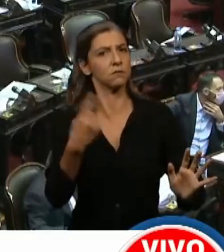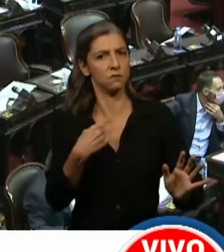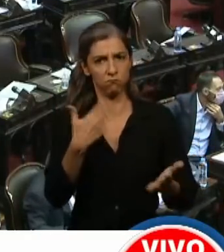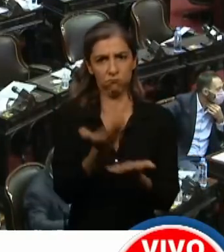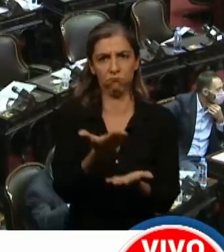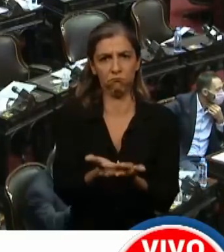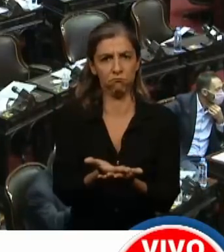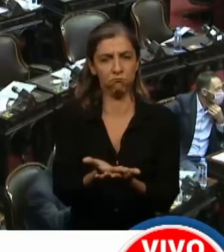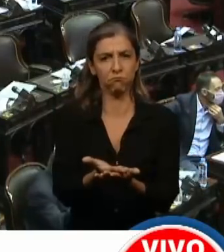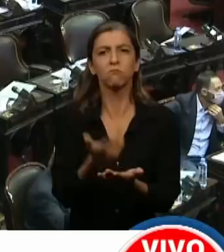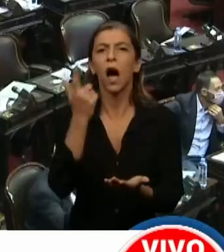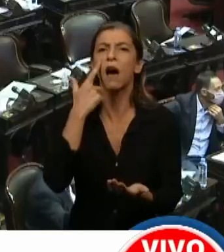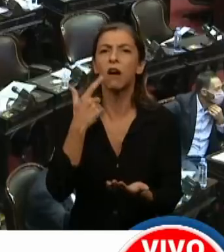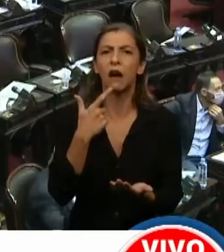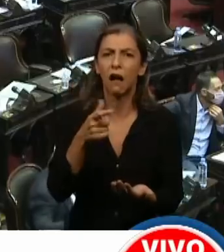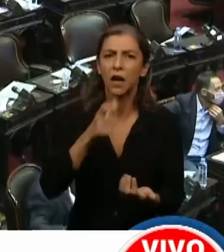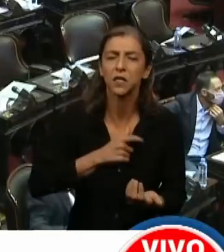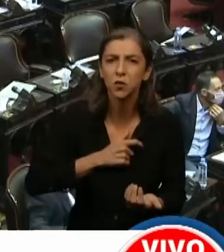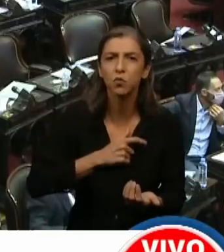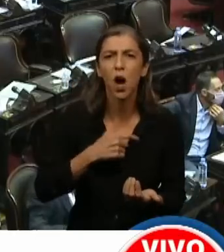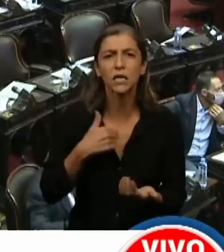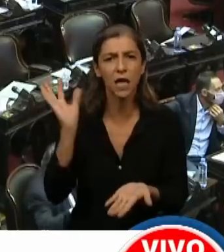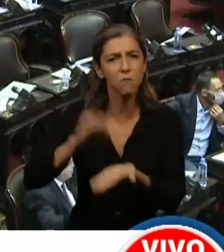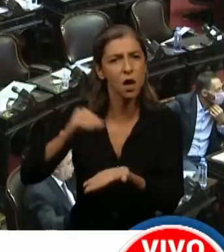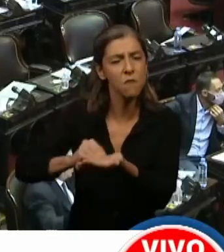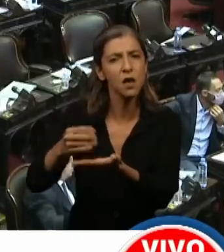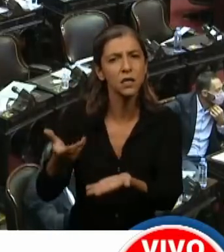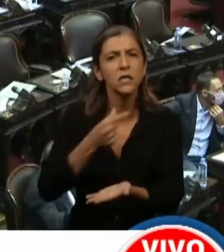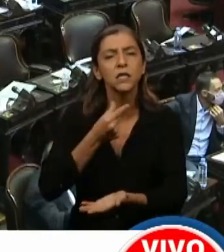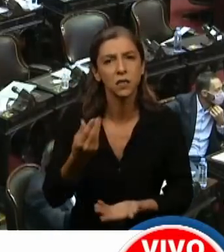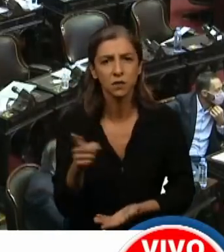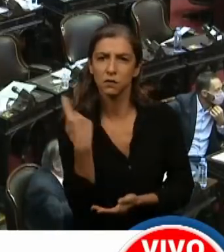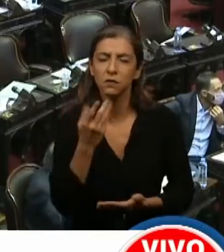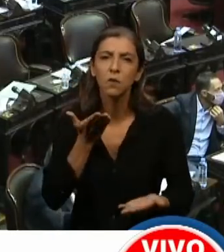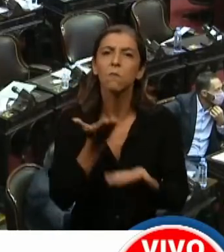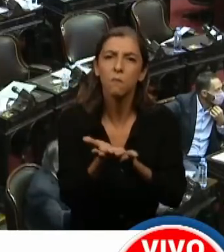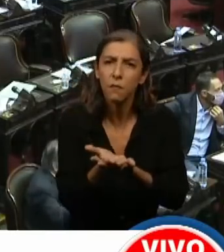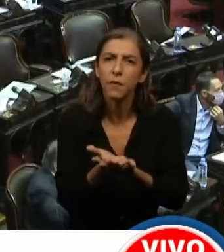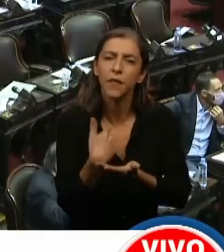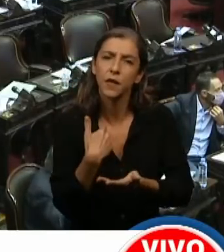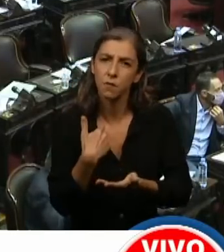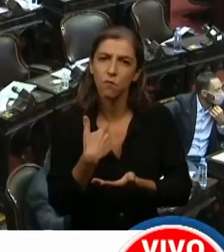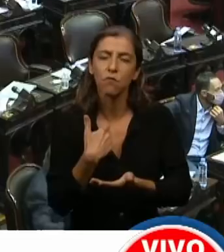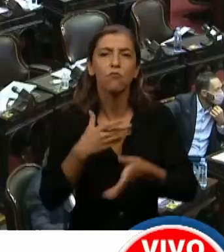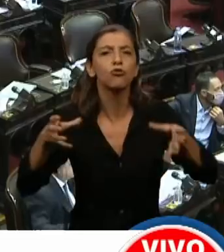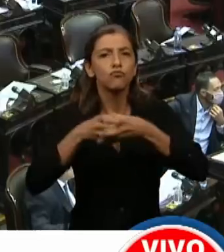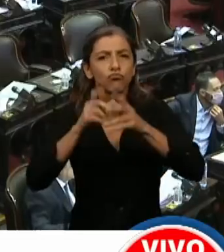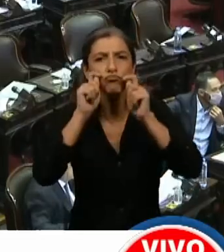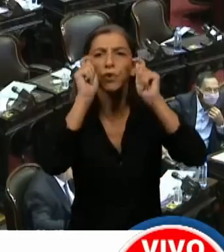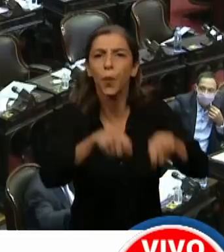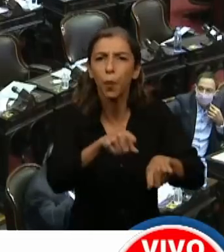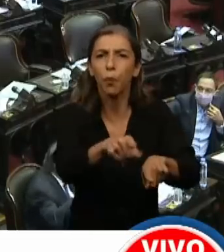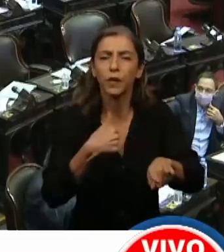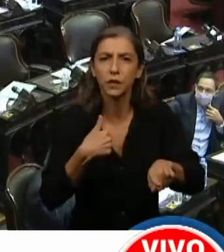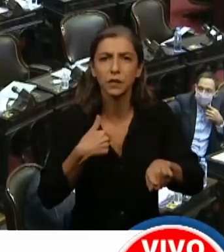donde estamos esperando respuesta. Hemos pedido una visita de una comisión de